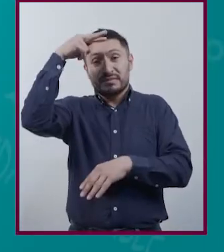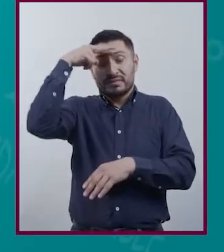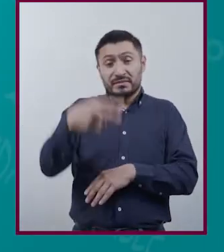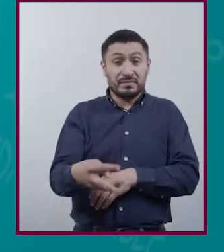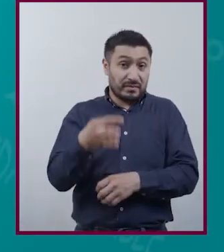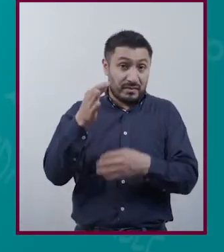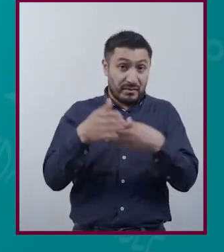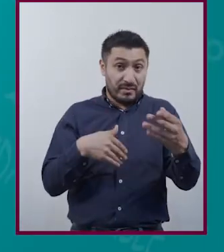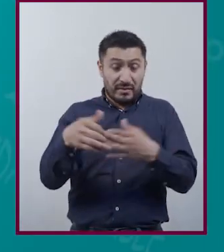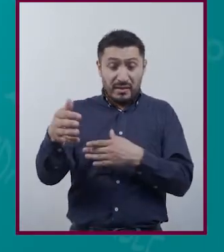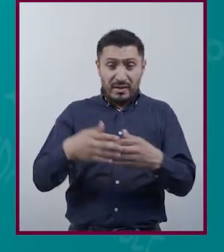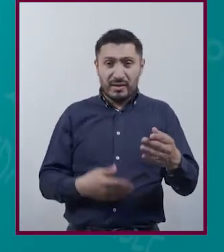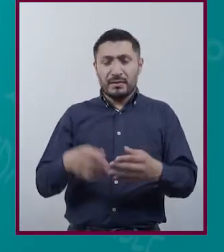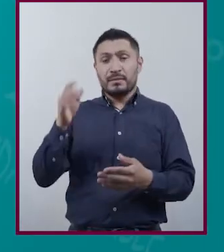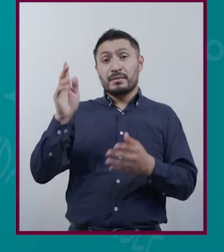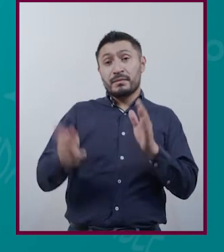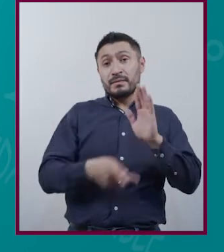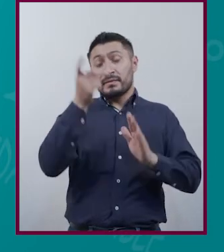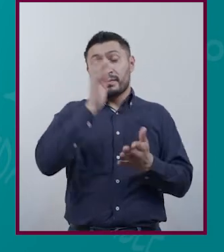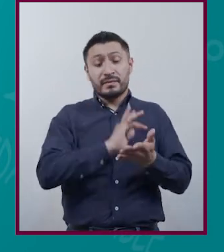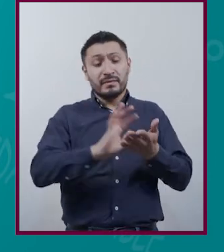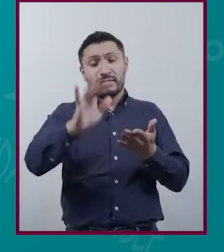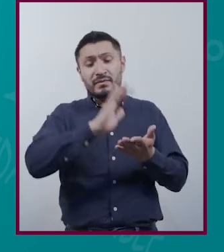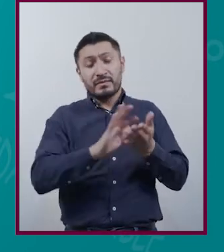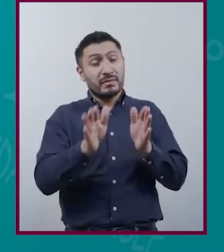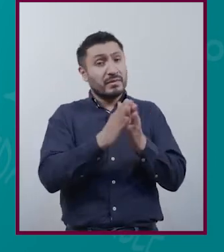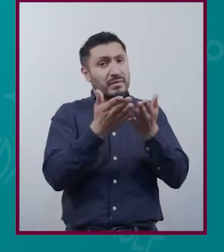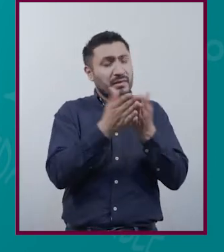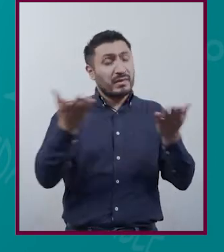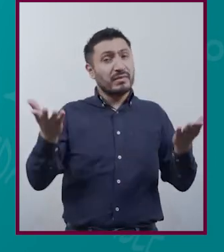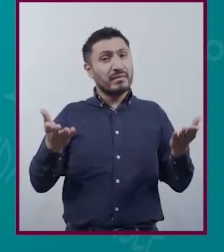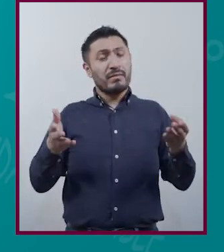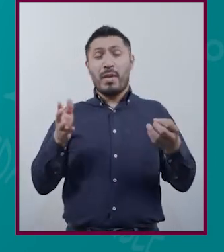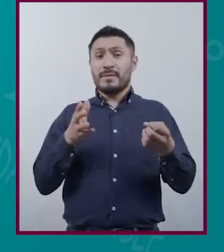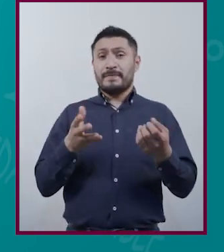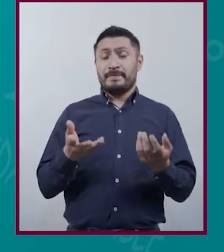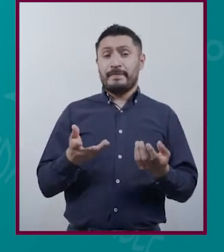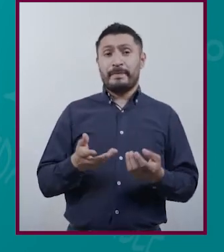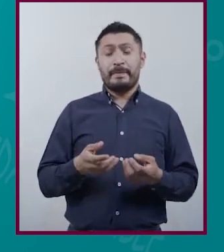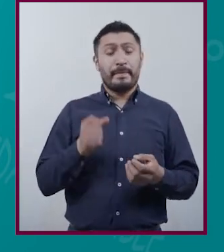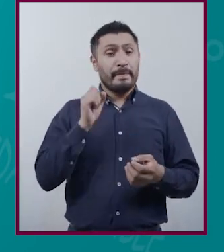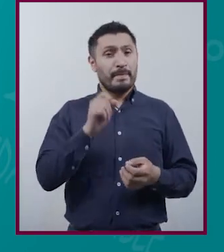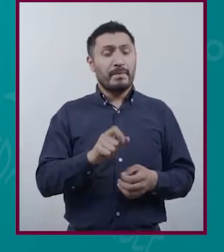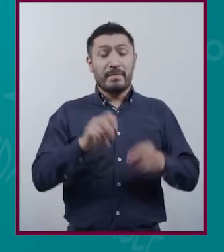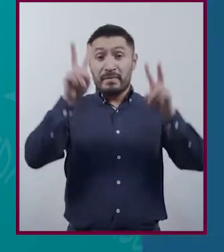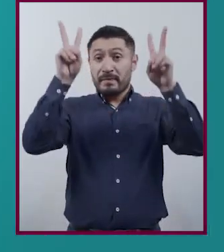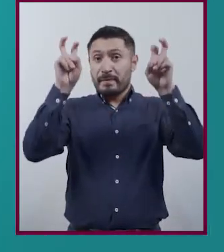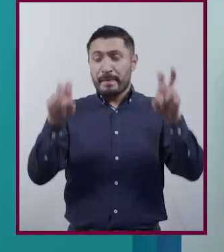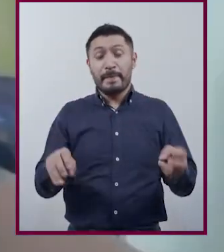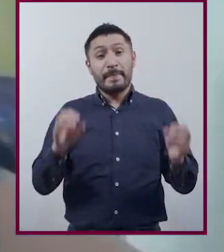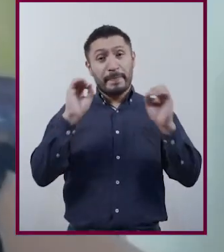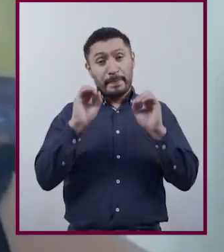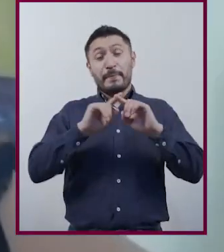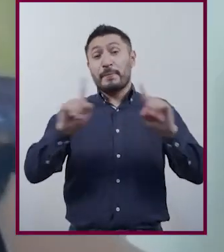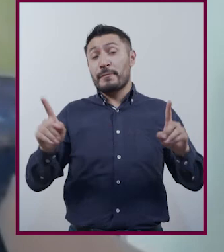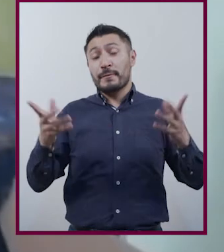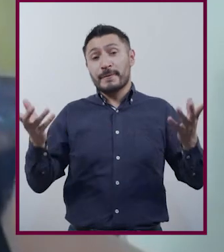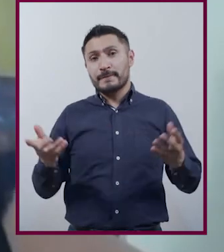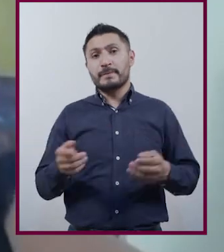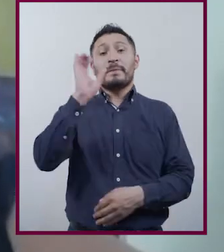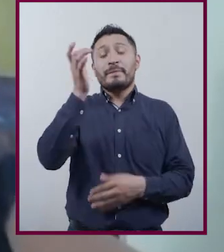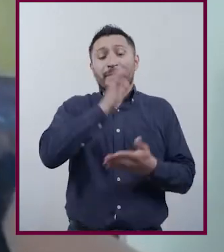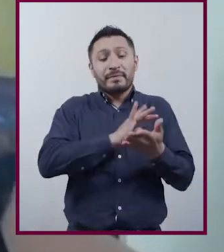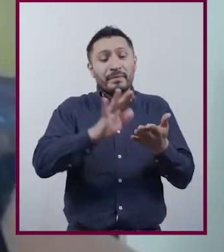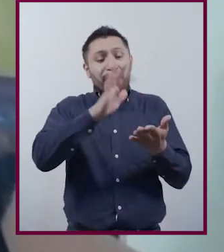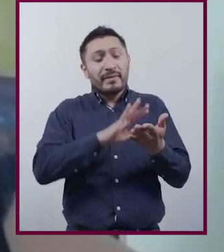actual a través de una relectura de Balún Canán? ¿Qué tan vigentes siguen los temas expuestos en la novela? Cuando leemos